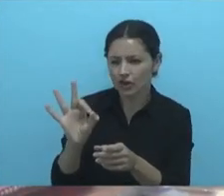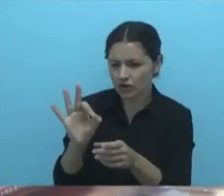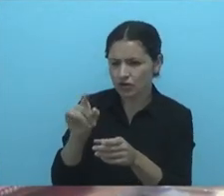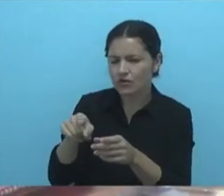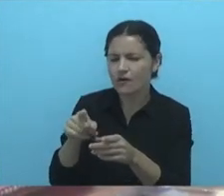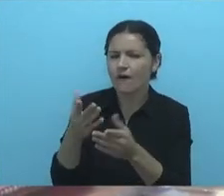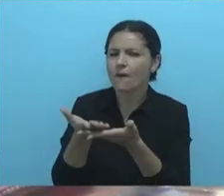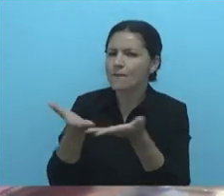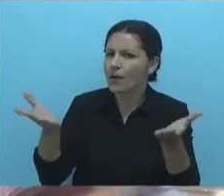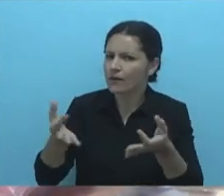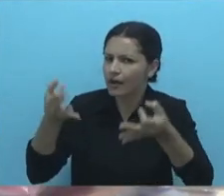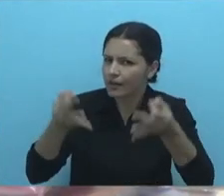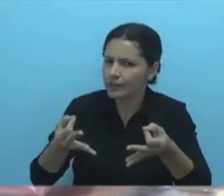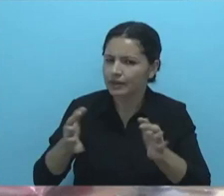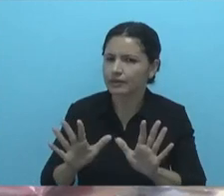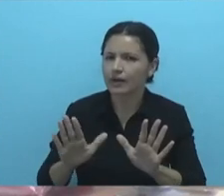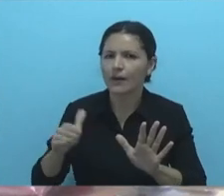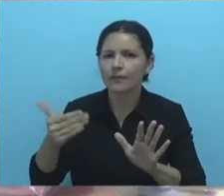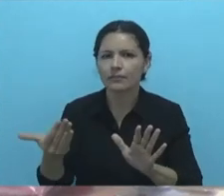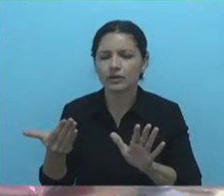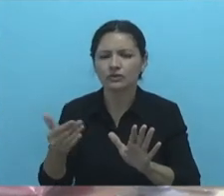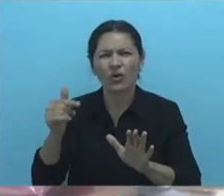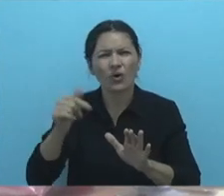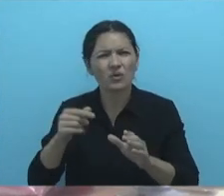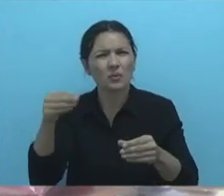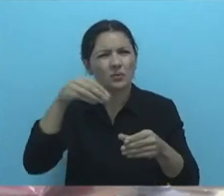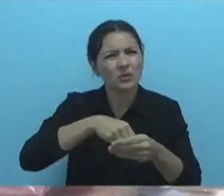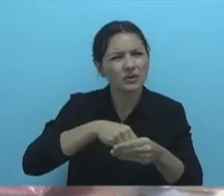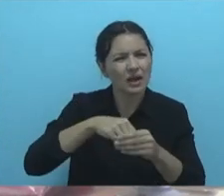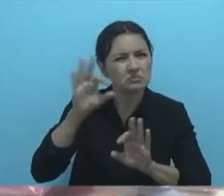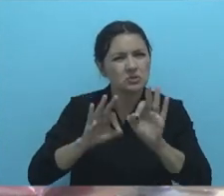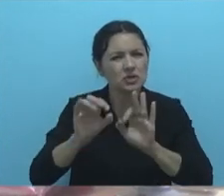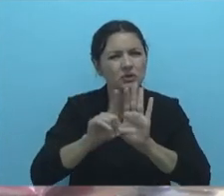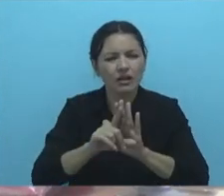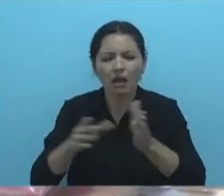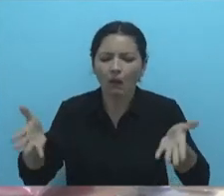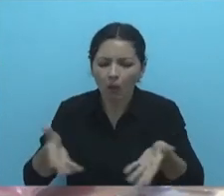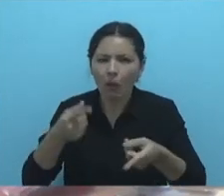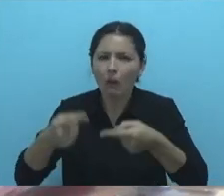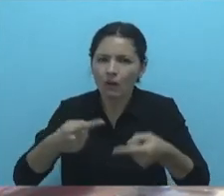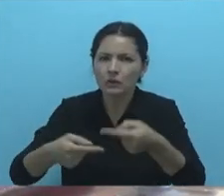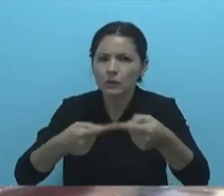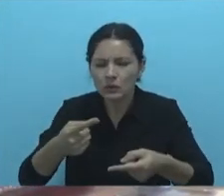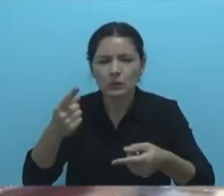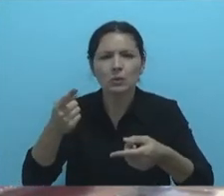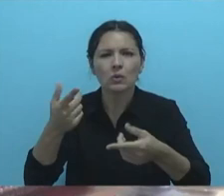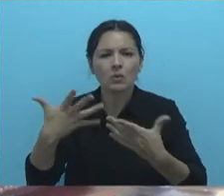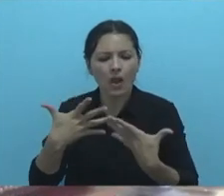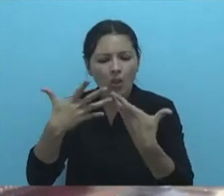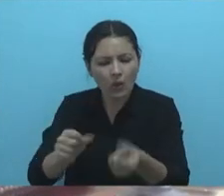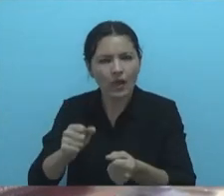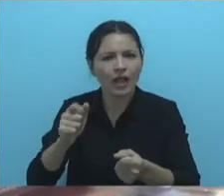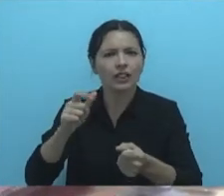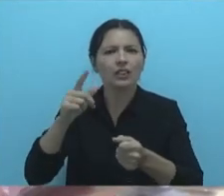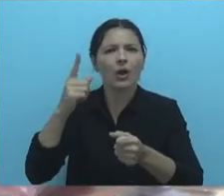no dejó que se le diera el tratamiento que corresponde Entonces no podríamos hoy acompañar un proyecto que sigue propiciando la ideología de género y